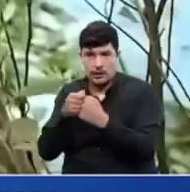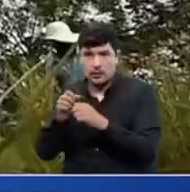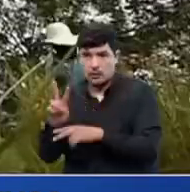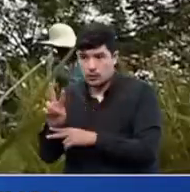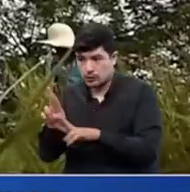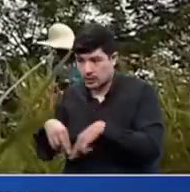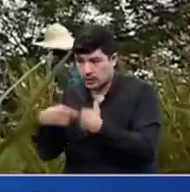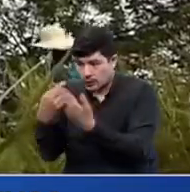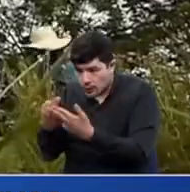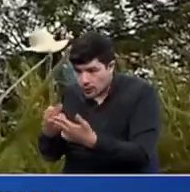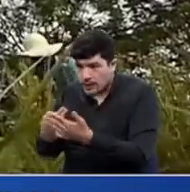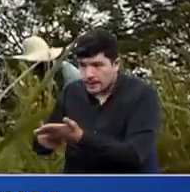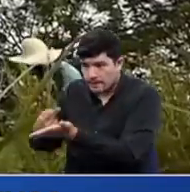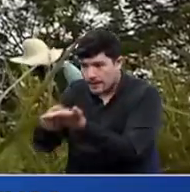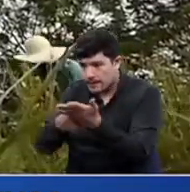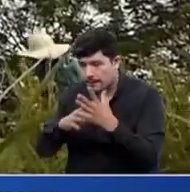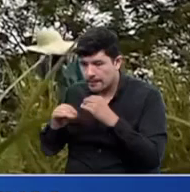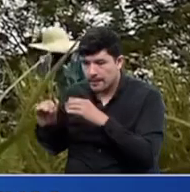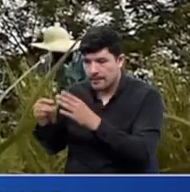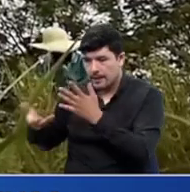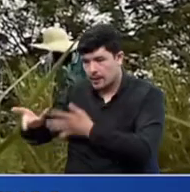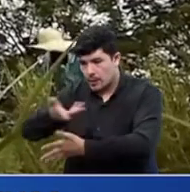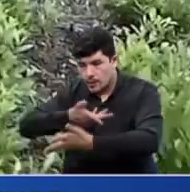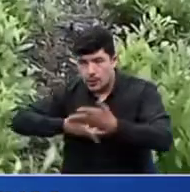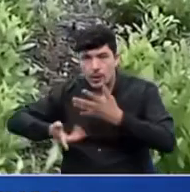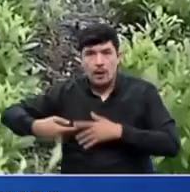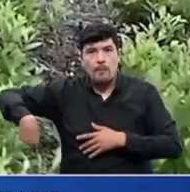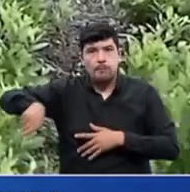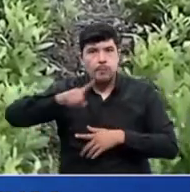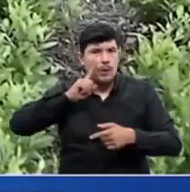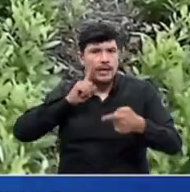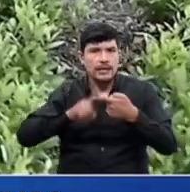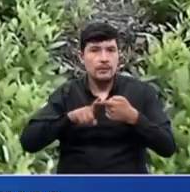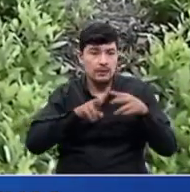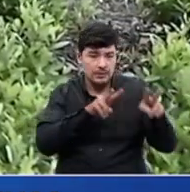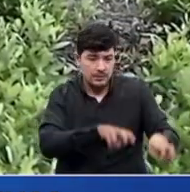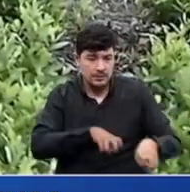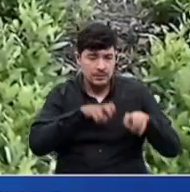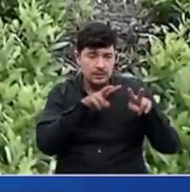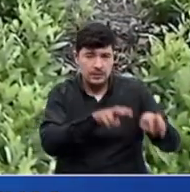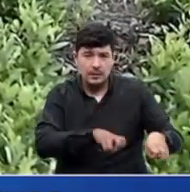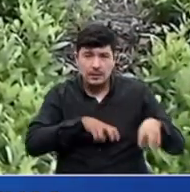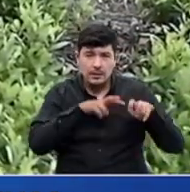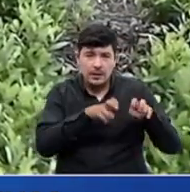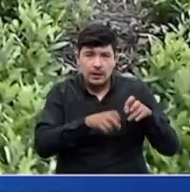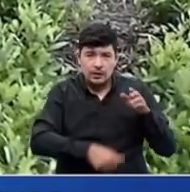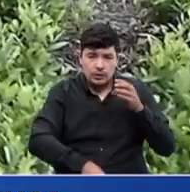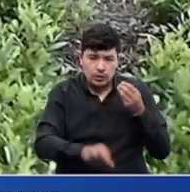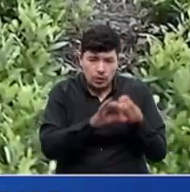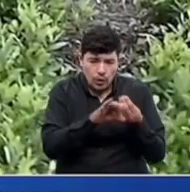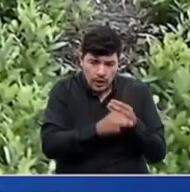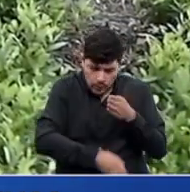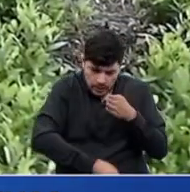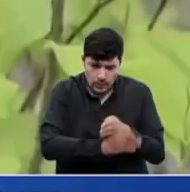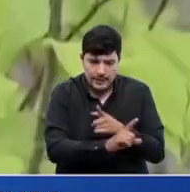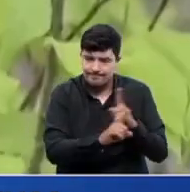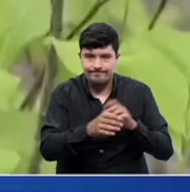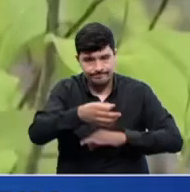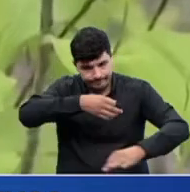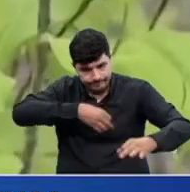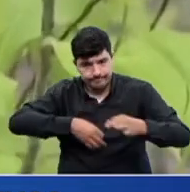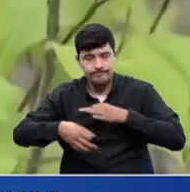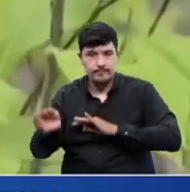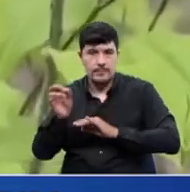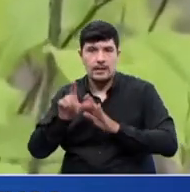familias cultivadoras de hoja de coca y los campesinos, que permite frenar el inicio de un paro que se había fijado por los líderes de estas comunidades para el